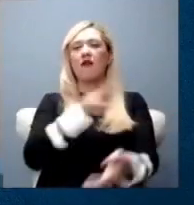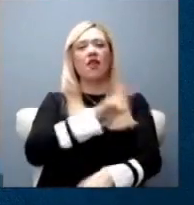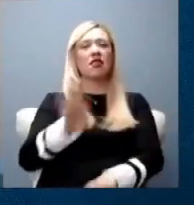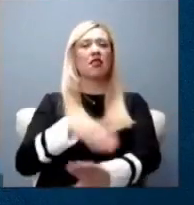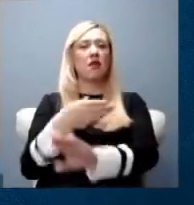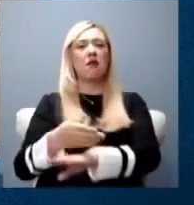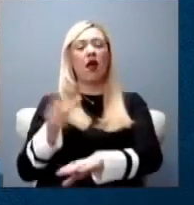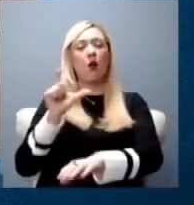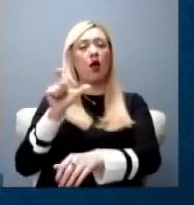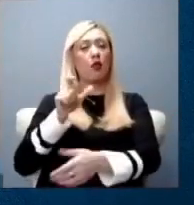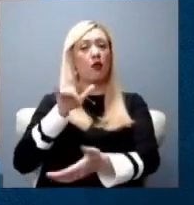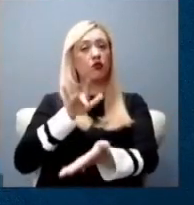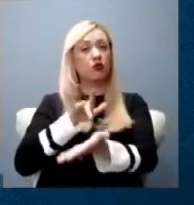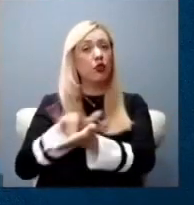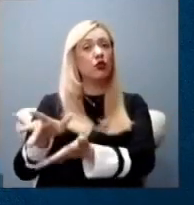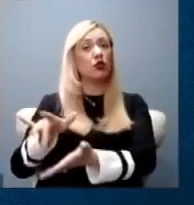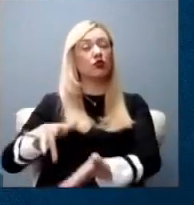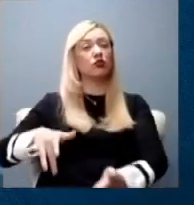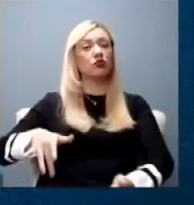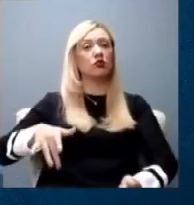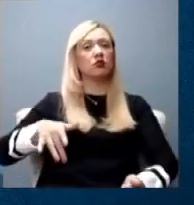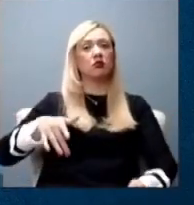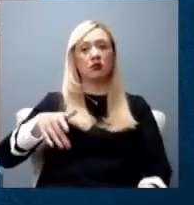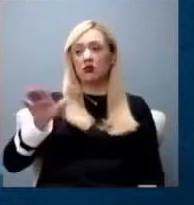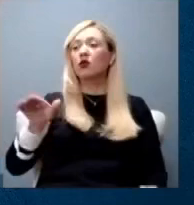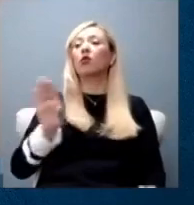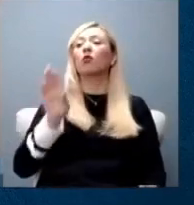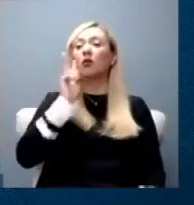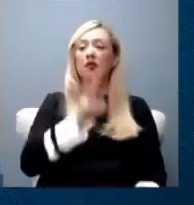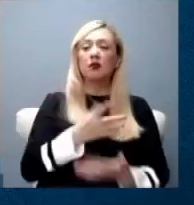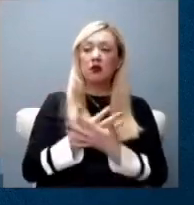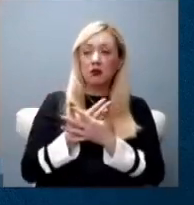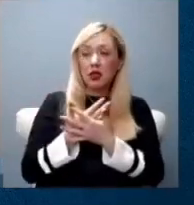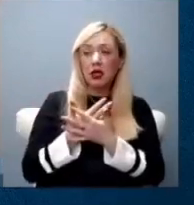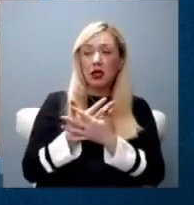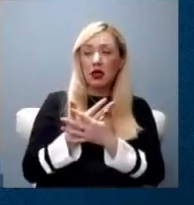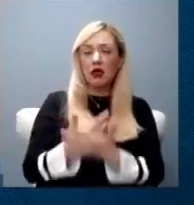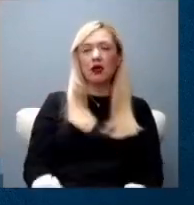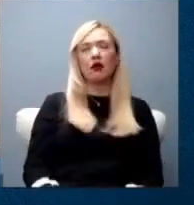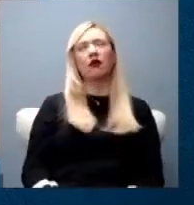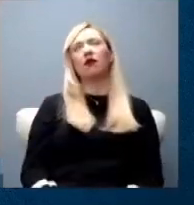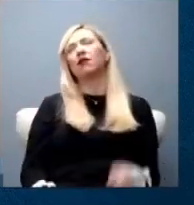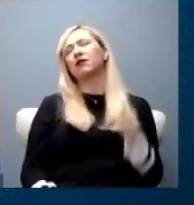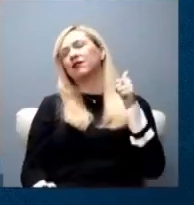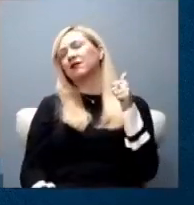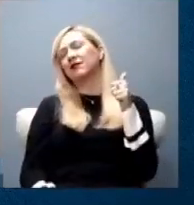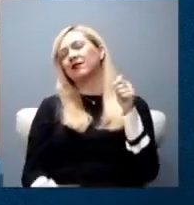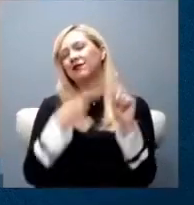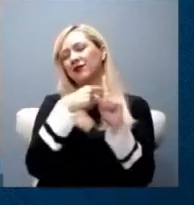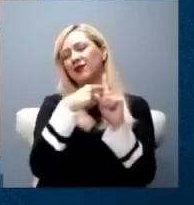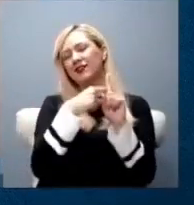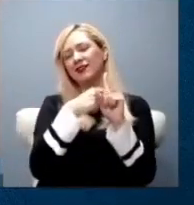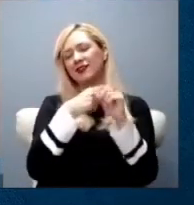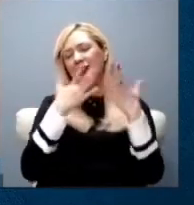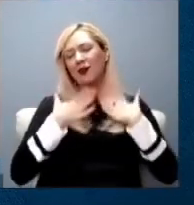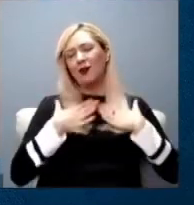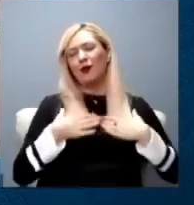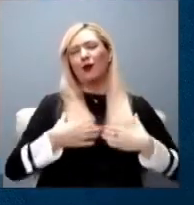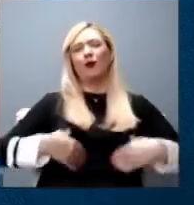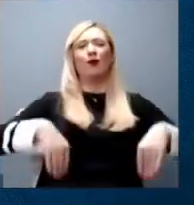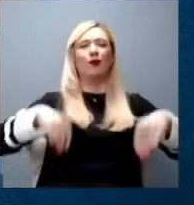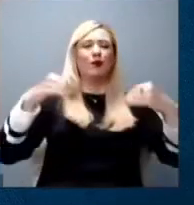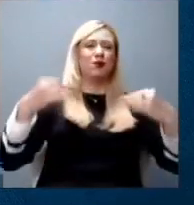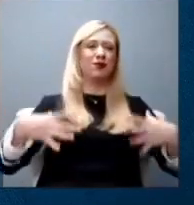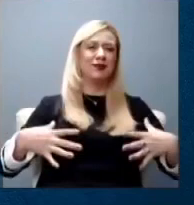Corte Interamericana y uno les pregunta, ¿valió la pena la espera? La respuesta siempre es positiva, porque no solamente han logrado que